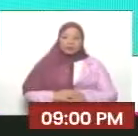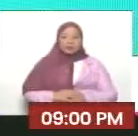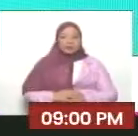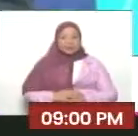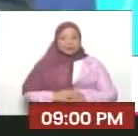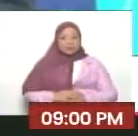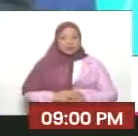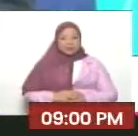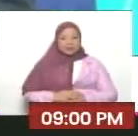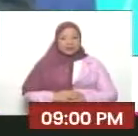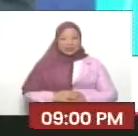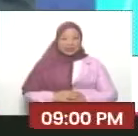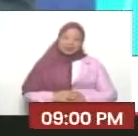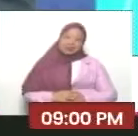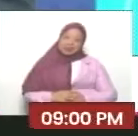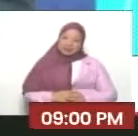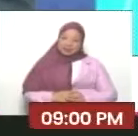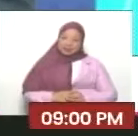porque